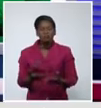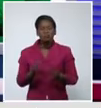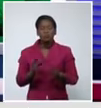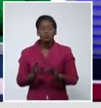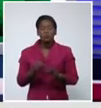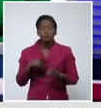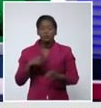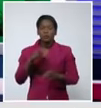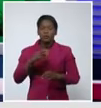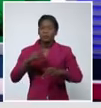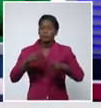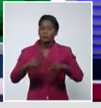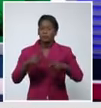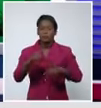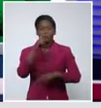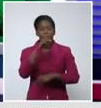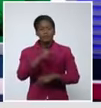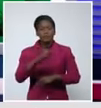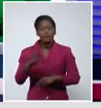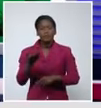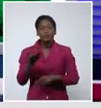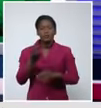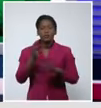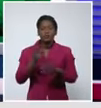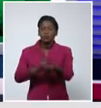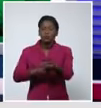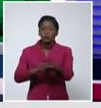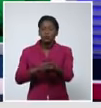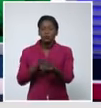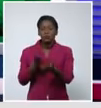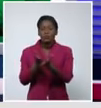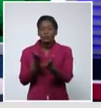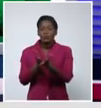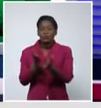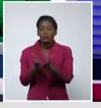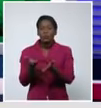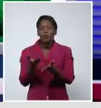jóvenes, sus escuelas, su actividad, su compañerito.